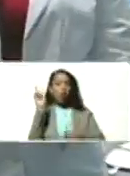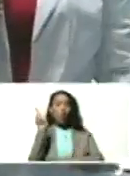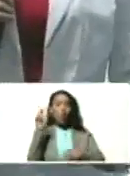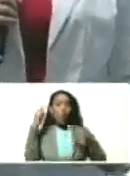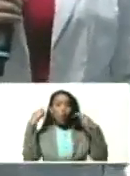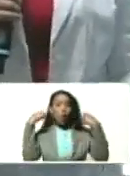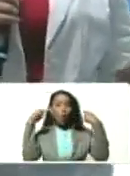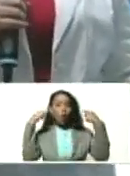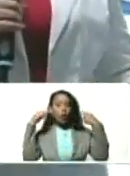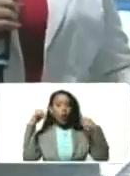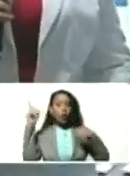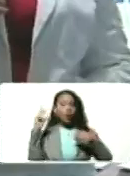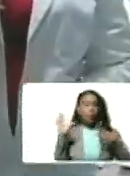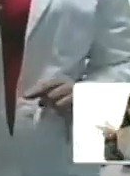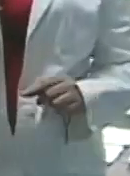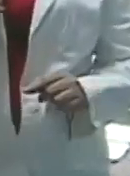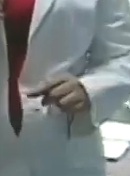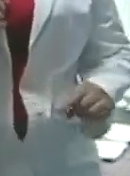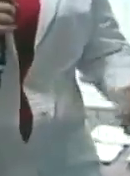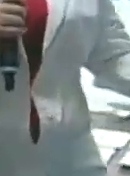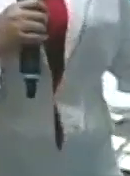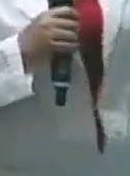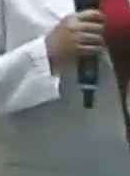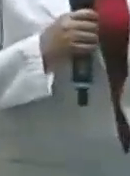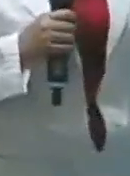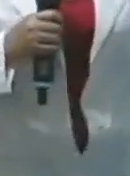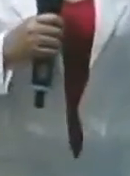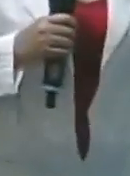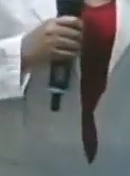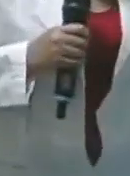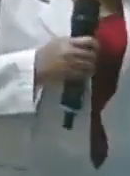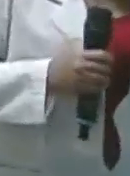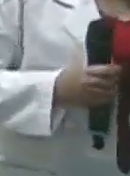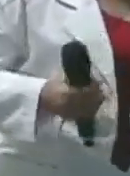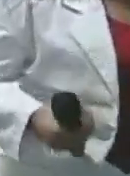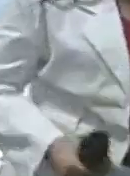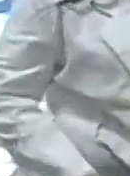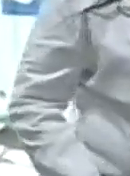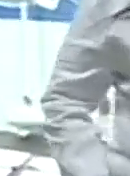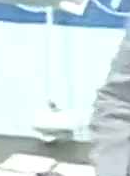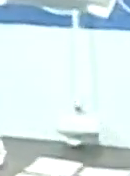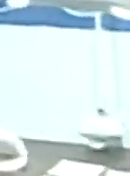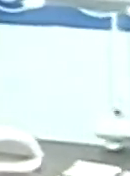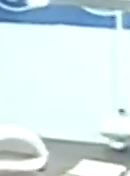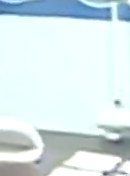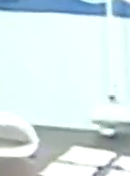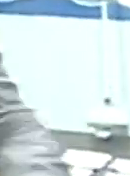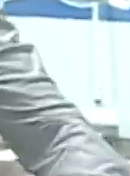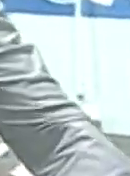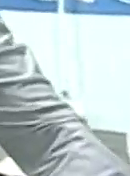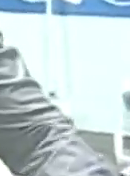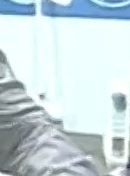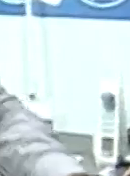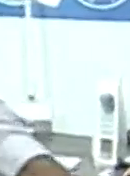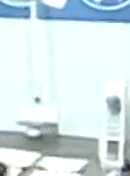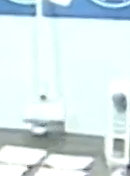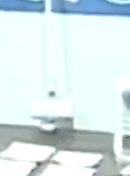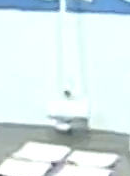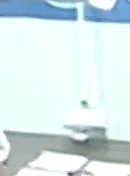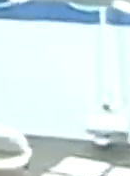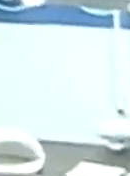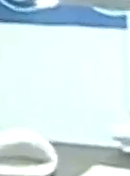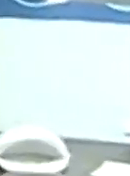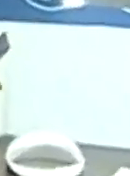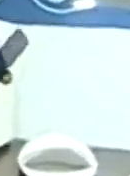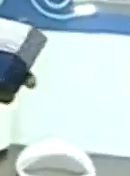adaptar sistema a su oído derecho. Correcto. Es algo muy importante porque estas son, presidente, aquí muestro,